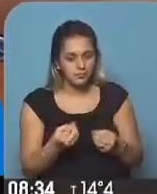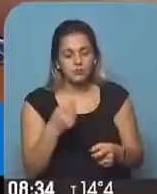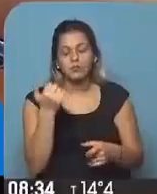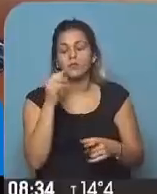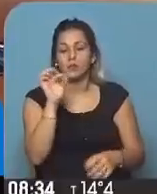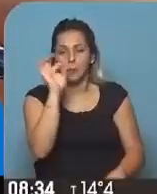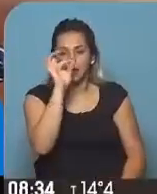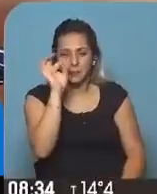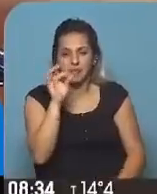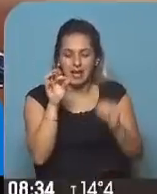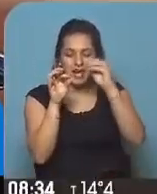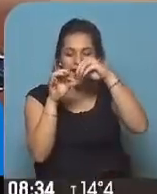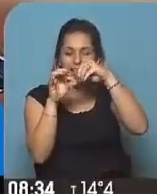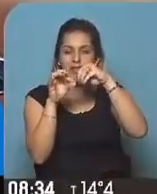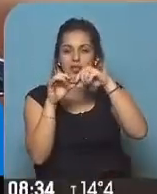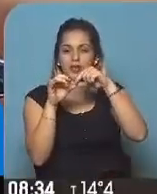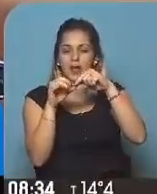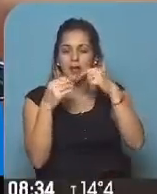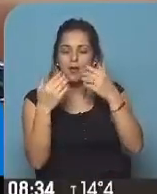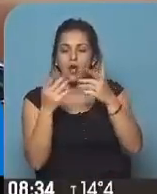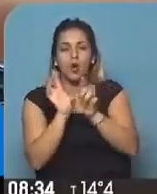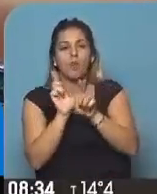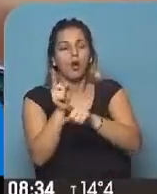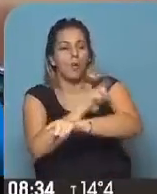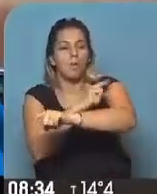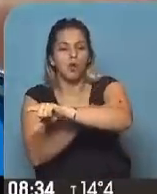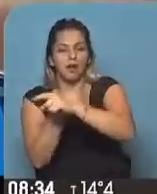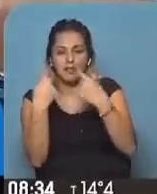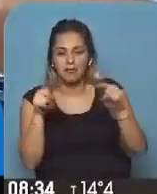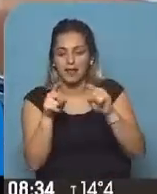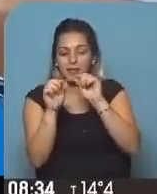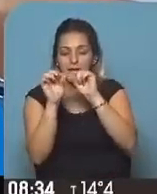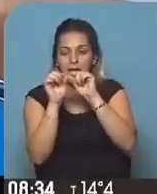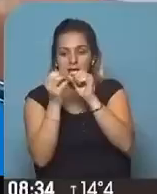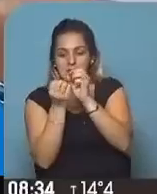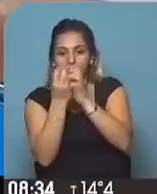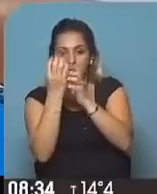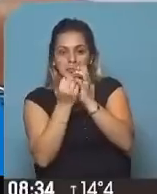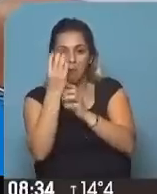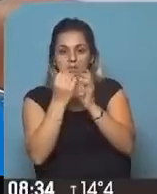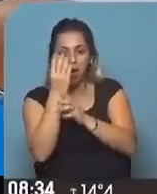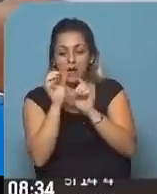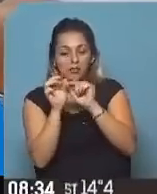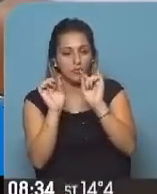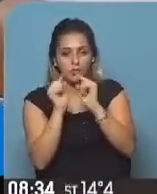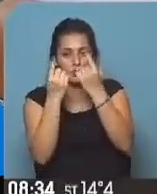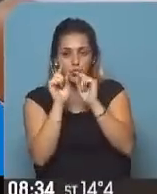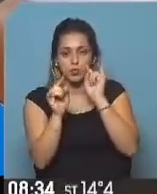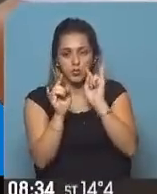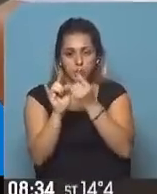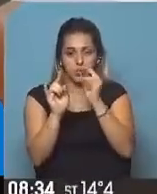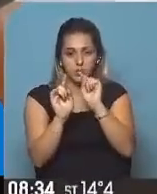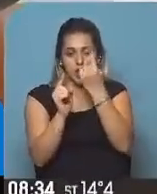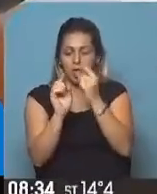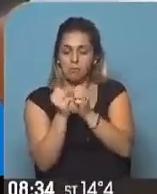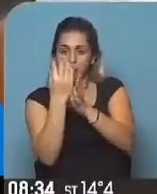bacterias tienen capacidades diferentes. La capacidad de producir toxinas, la capacidad de ser más